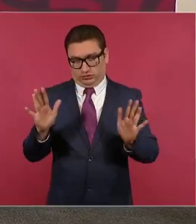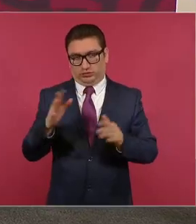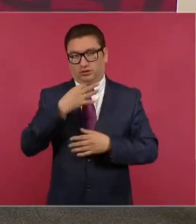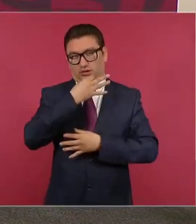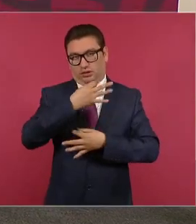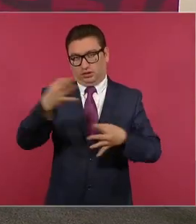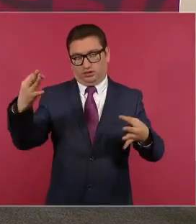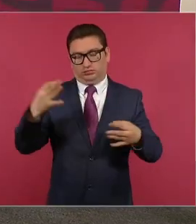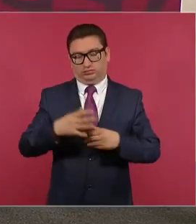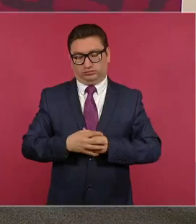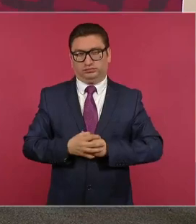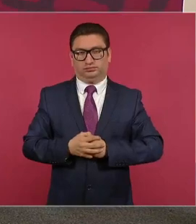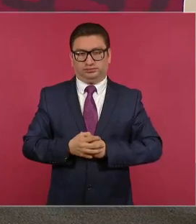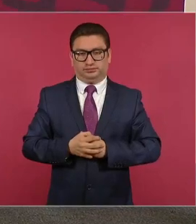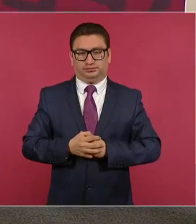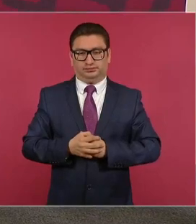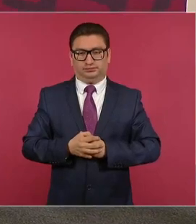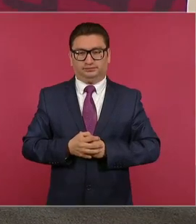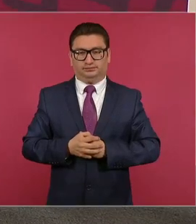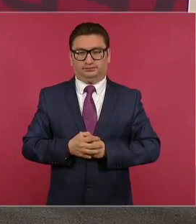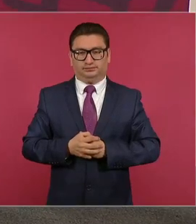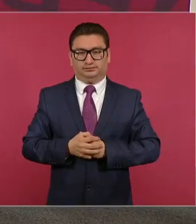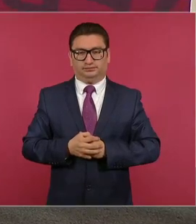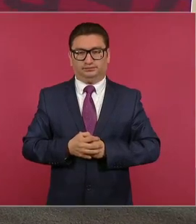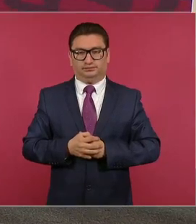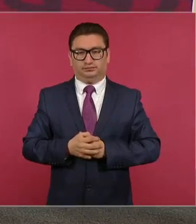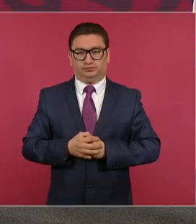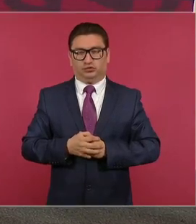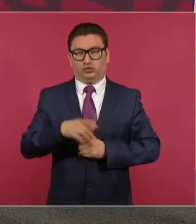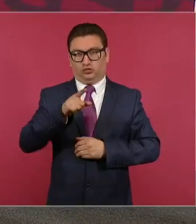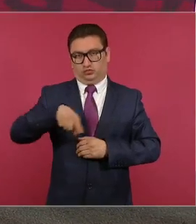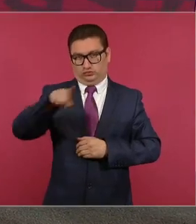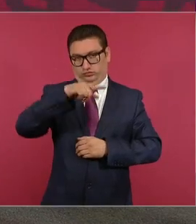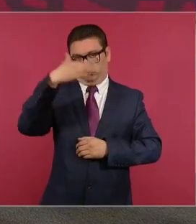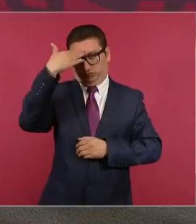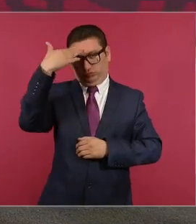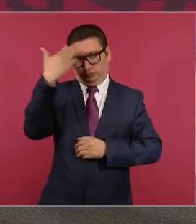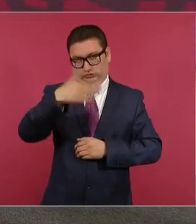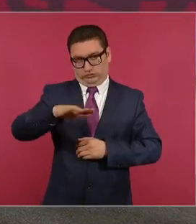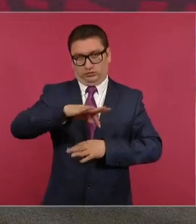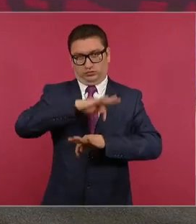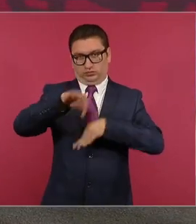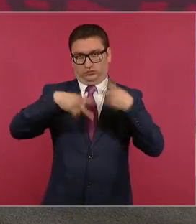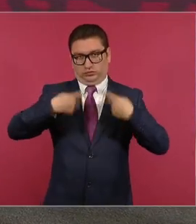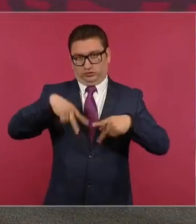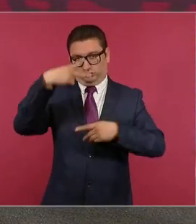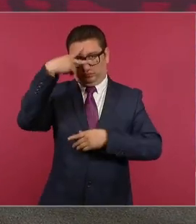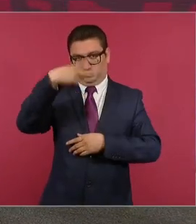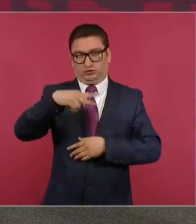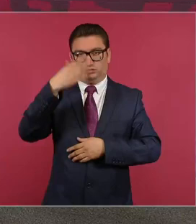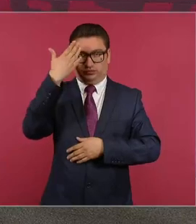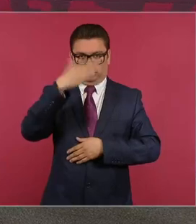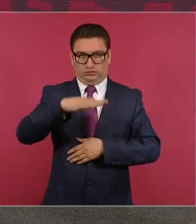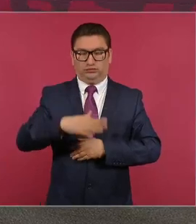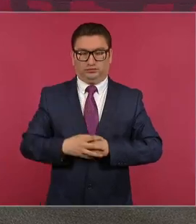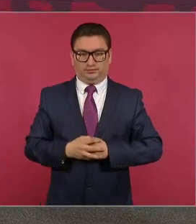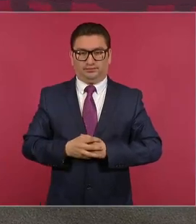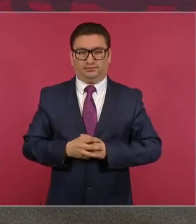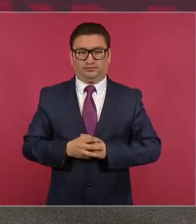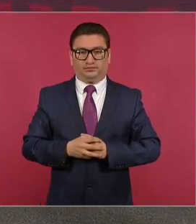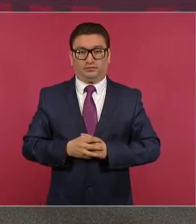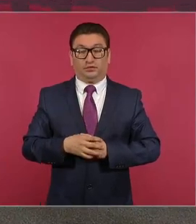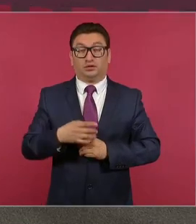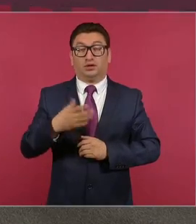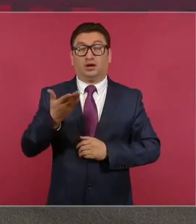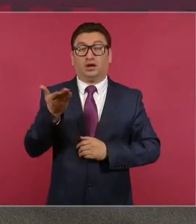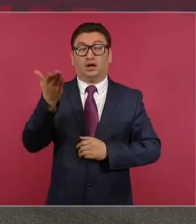que pues lo sepan, ¿no? Nuestros paisanos. Si